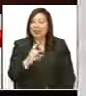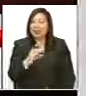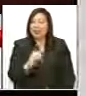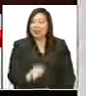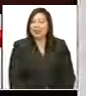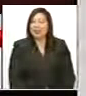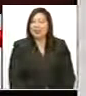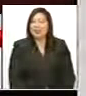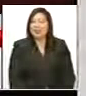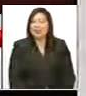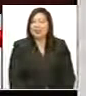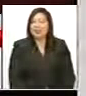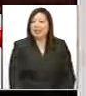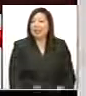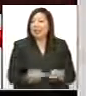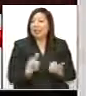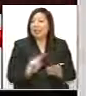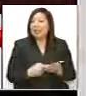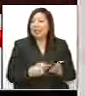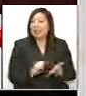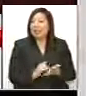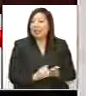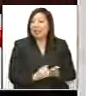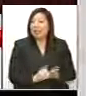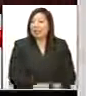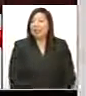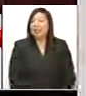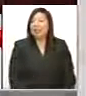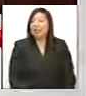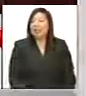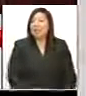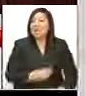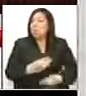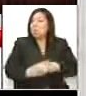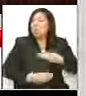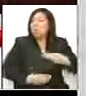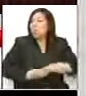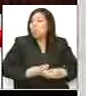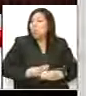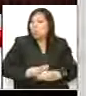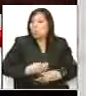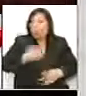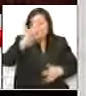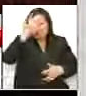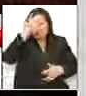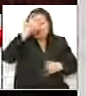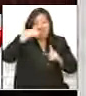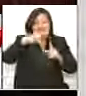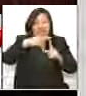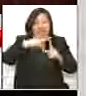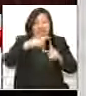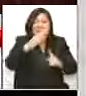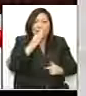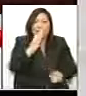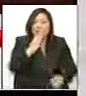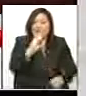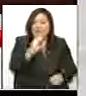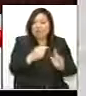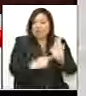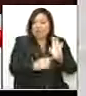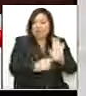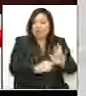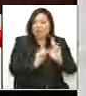de la tuberculosis, y es que a propósito del Día Mundial de la TBC y con el fin de presentar